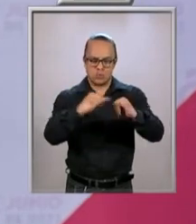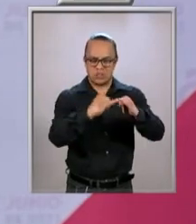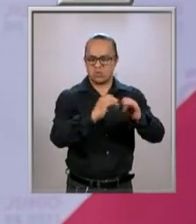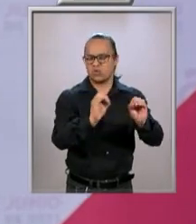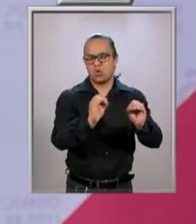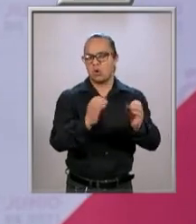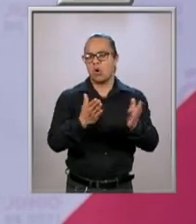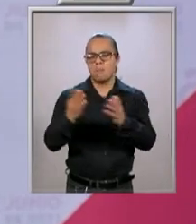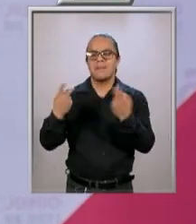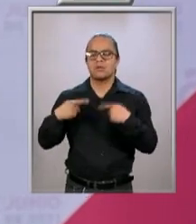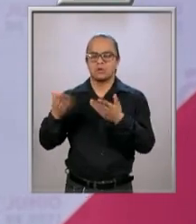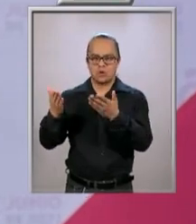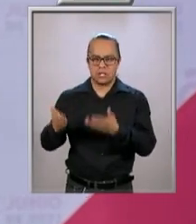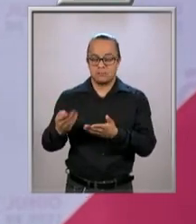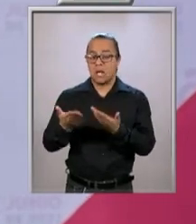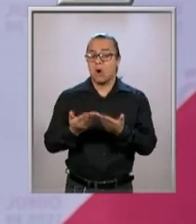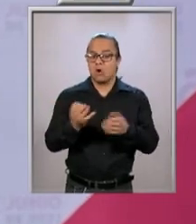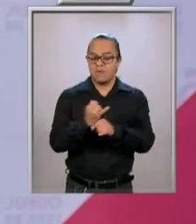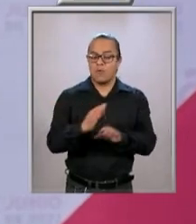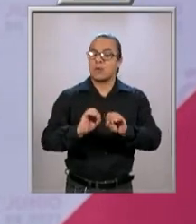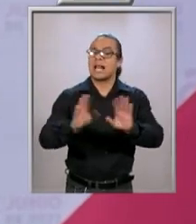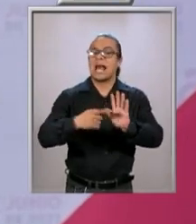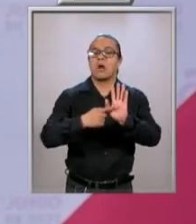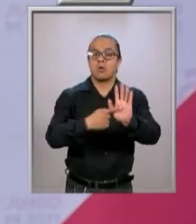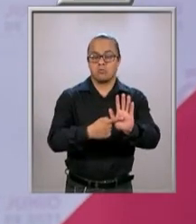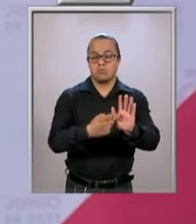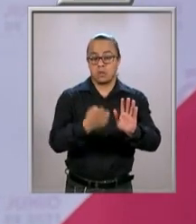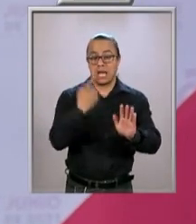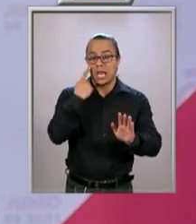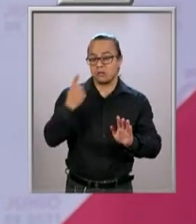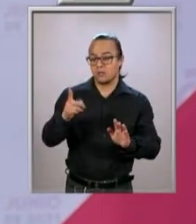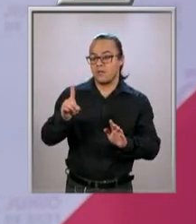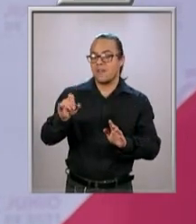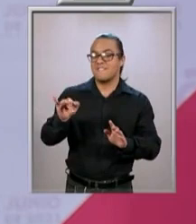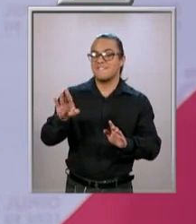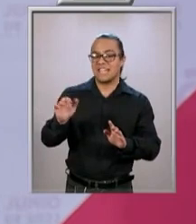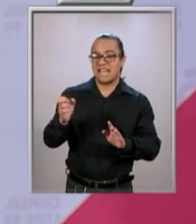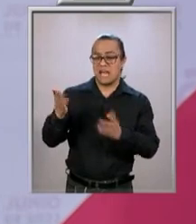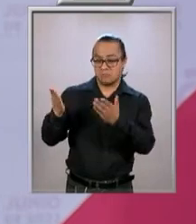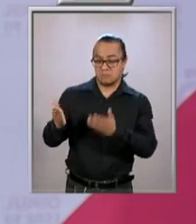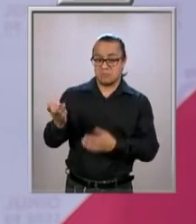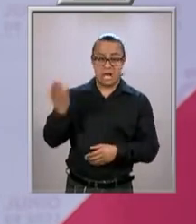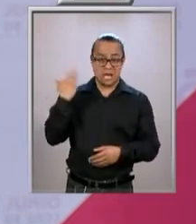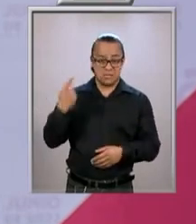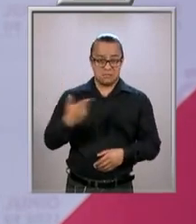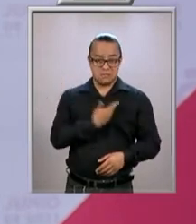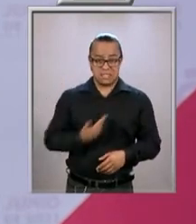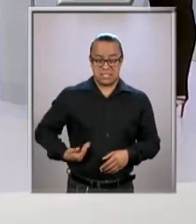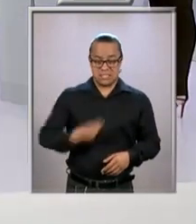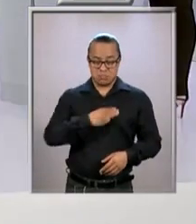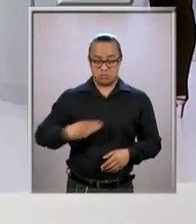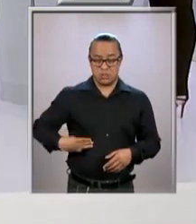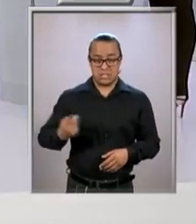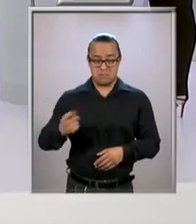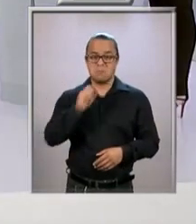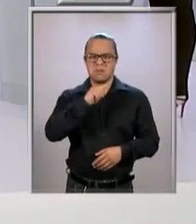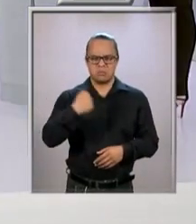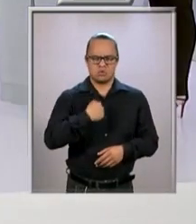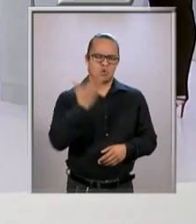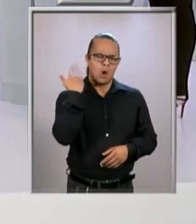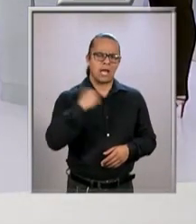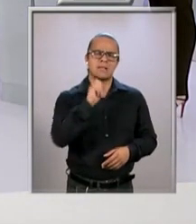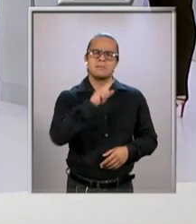transparente claro y lo que voy a decir o lo que acaba de decir Delfina tú eras la presidenta municipal Yo ya fui presidenta